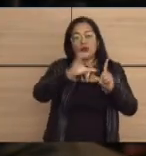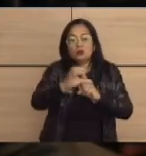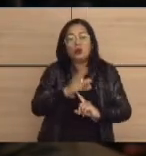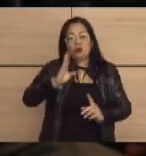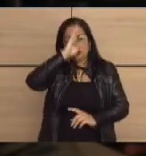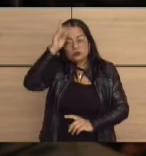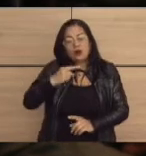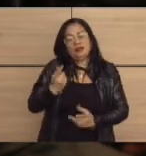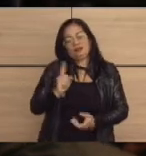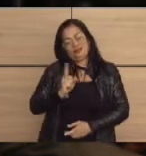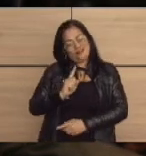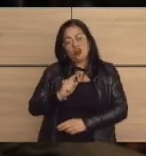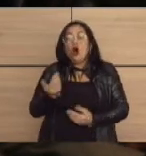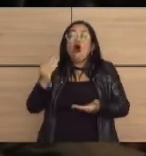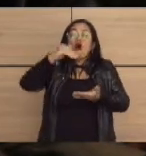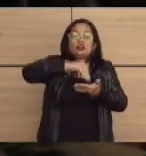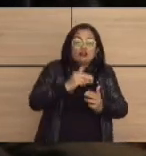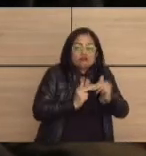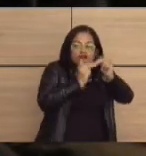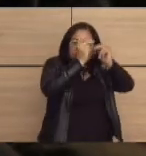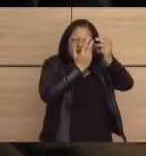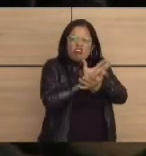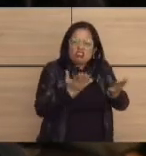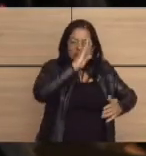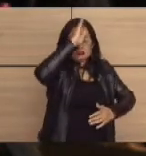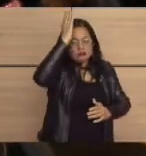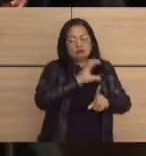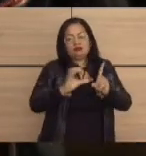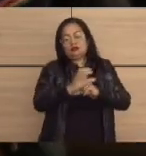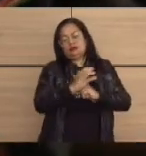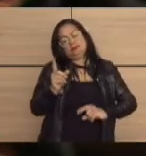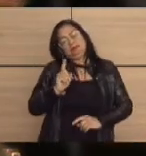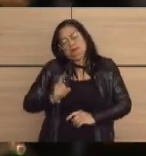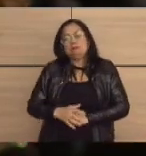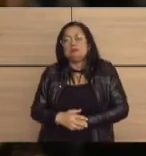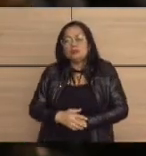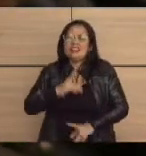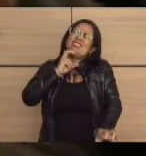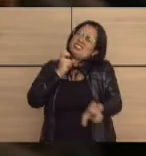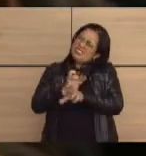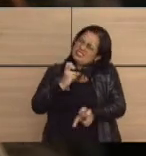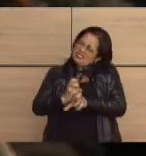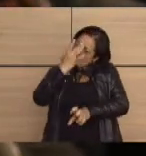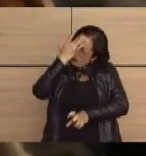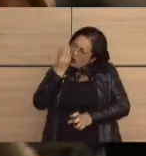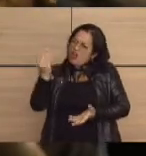relato era particularmente difícil. ¿Por qué era además difícil construir el relato